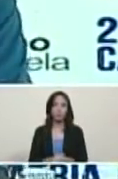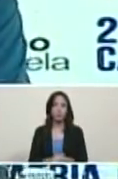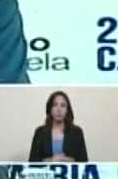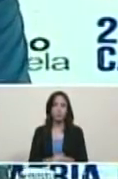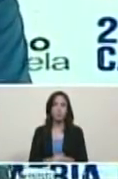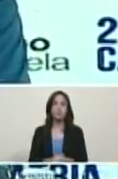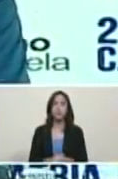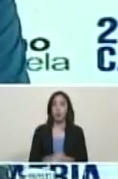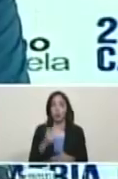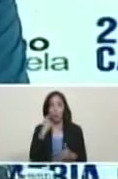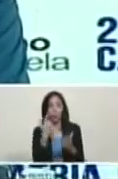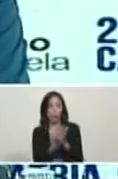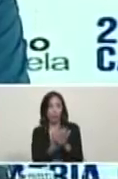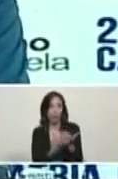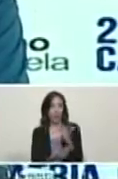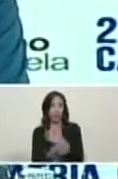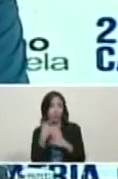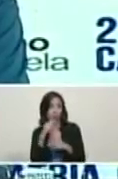Cuando uno ve